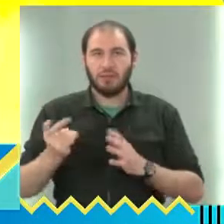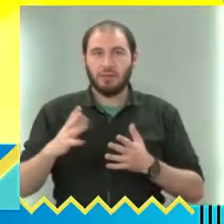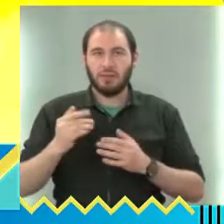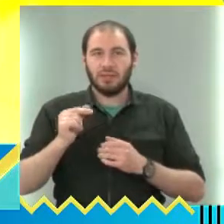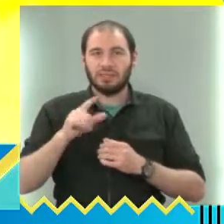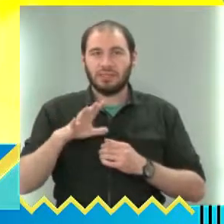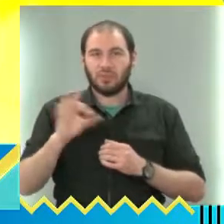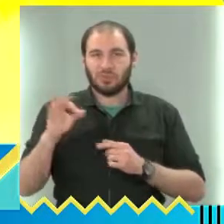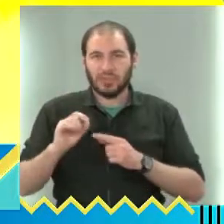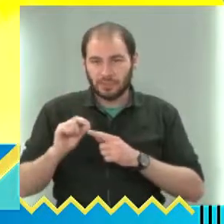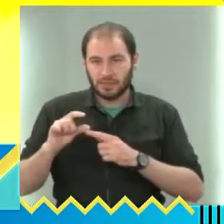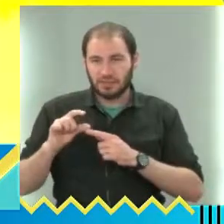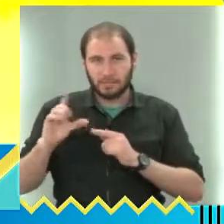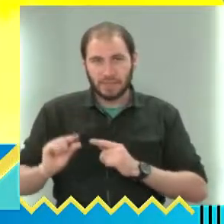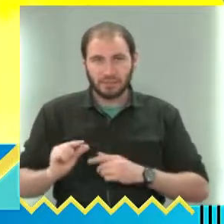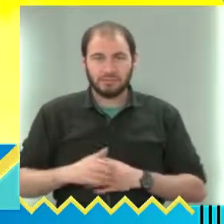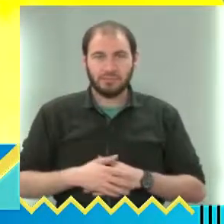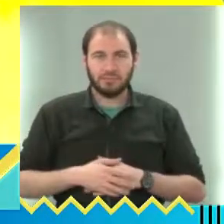de 50 mililitros, un poco menos.